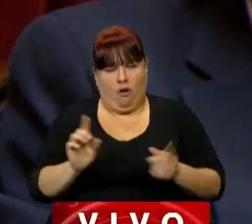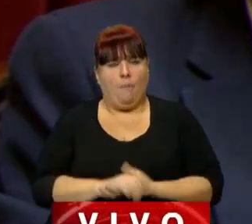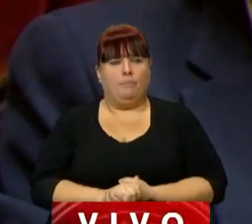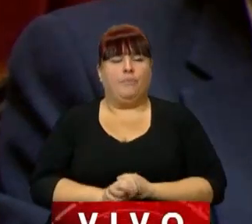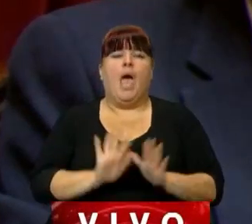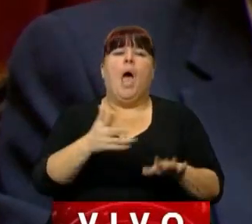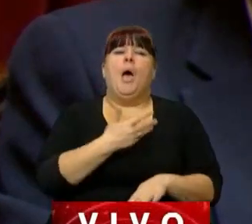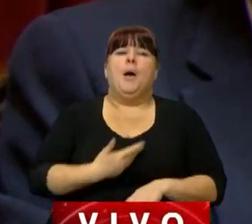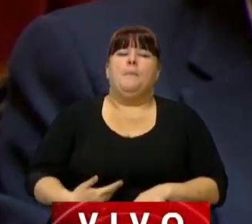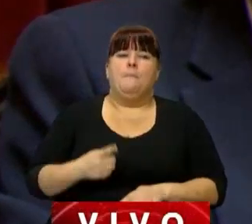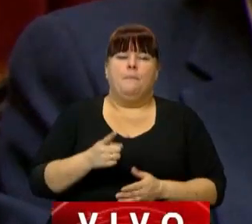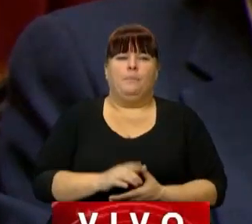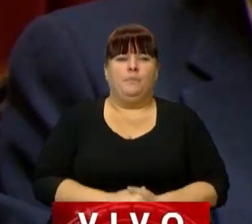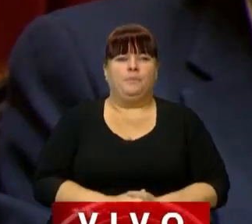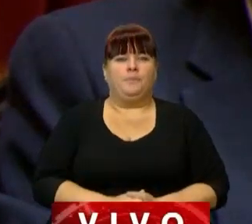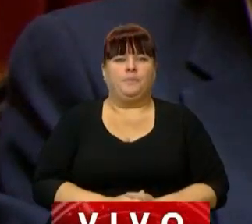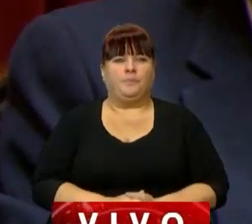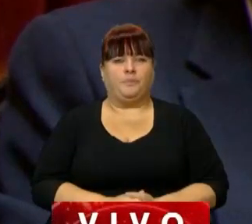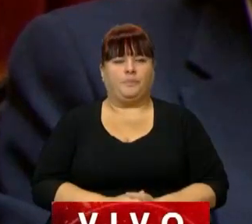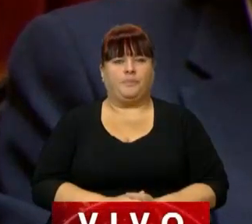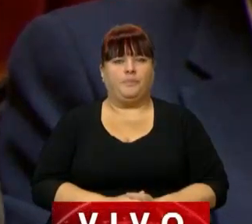Señor presidente,